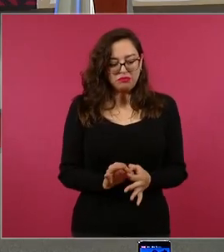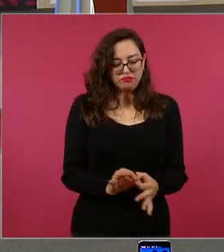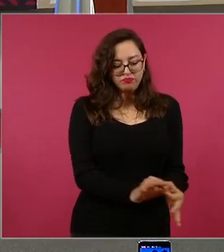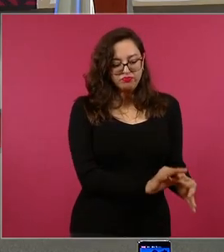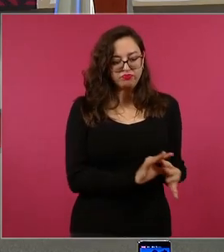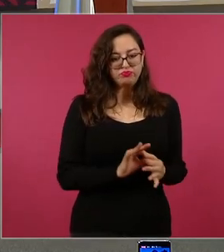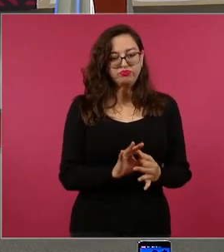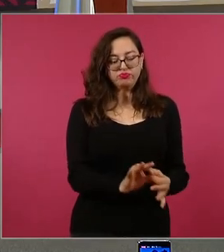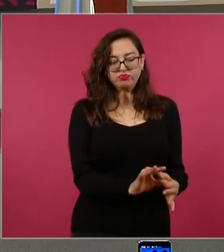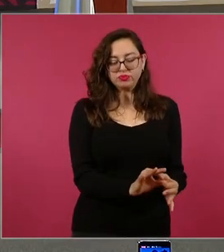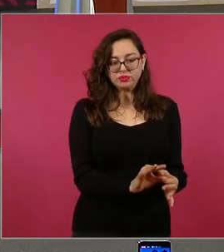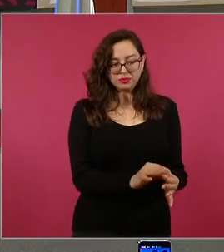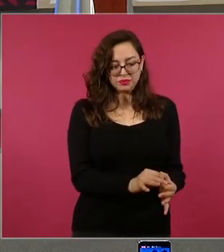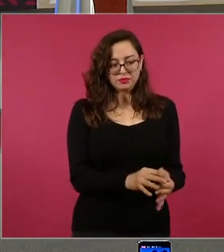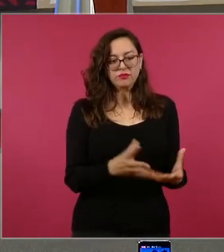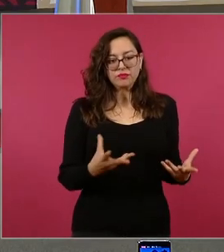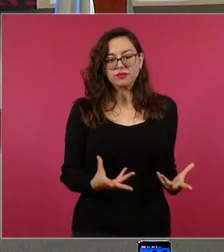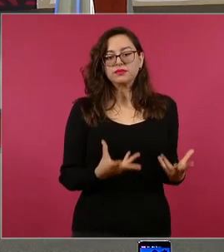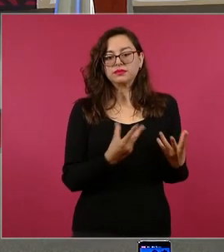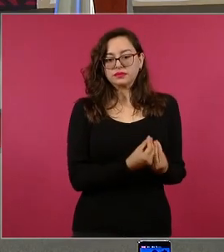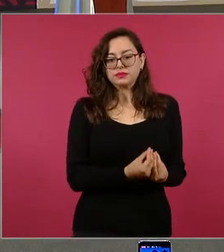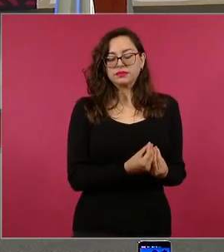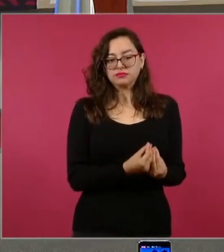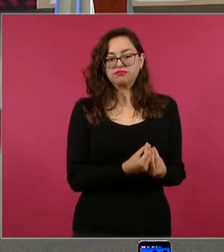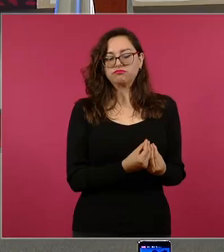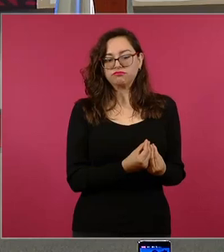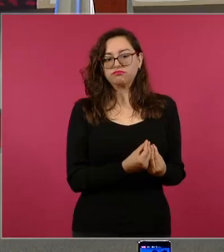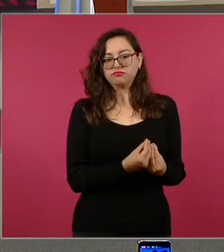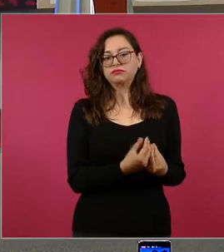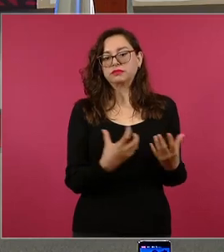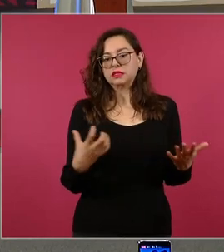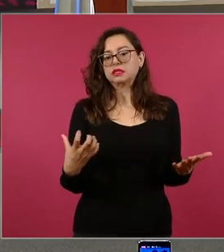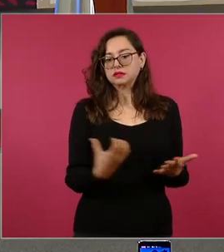asientos en el Parlamento.